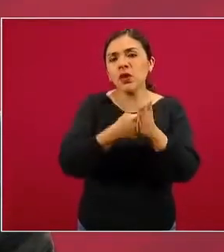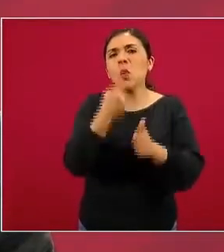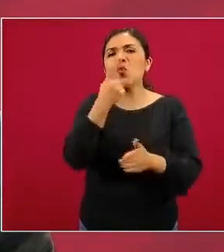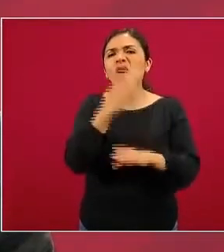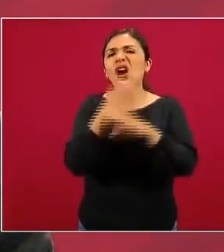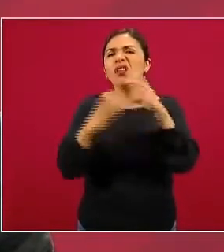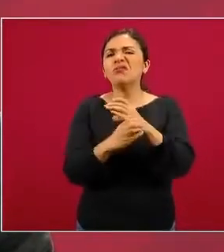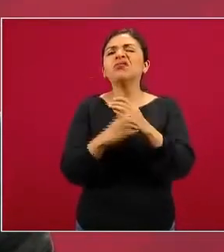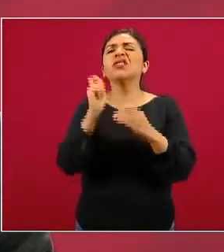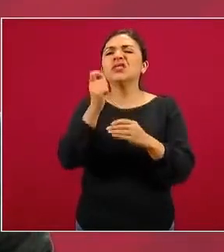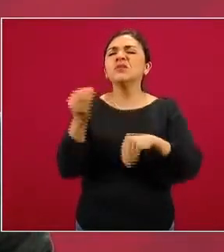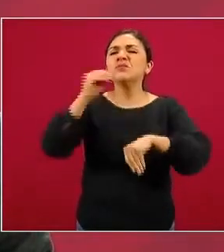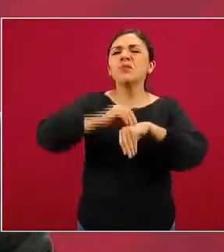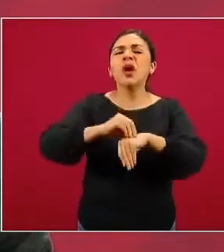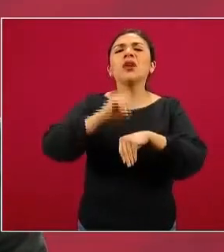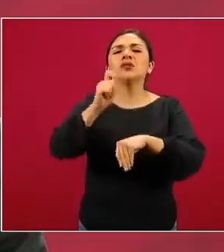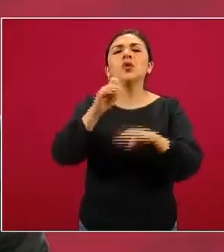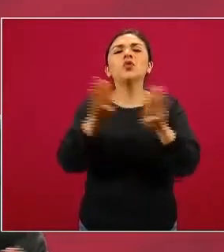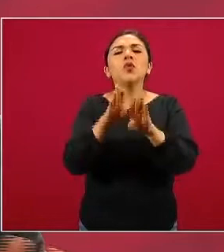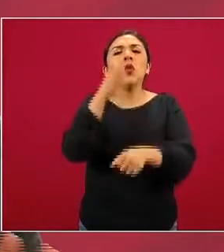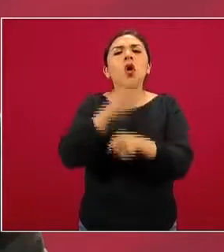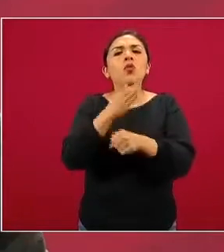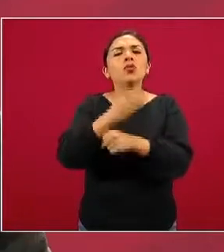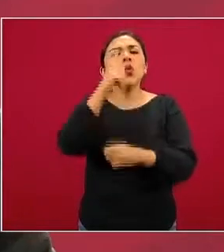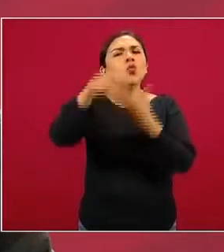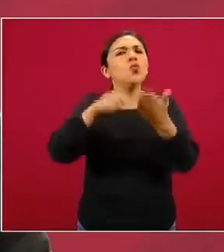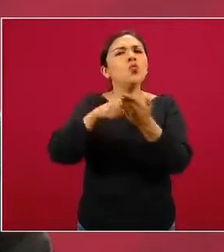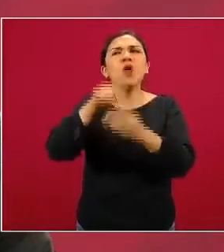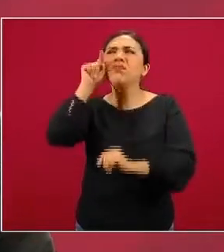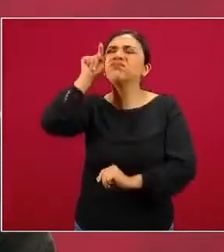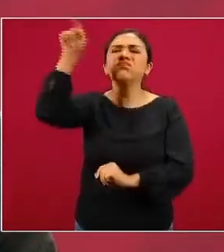adicional sobre el estado de la epidemia en una zona del mundo,